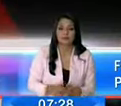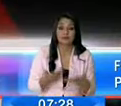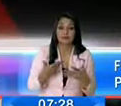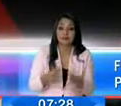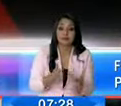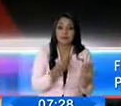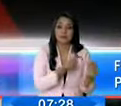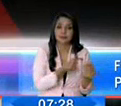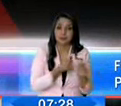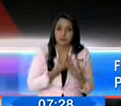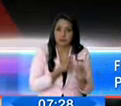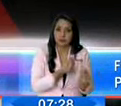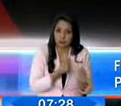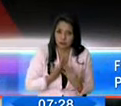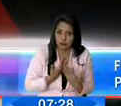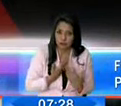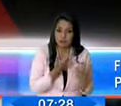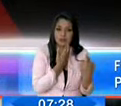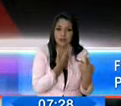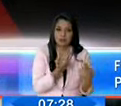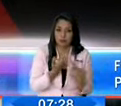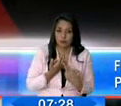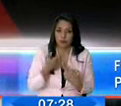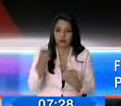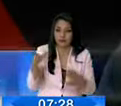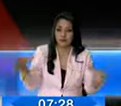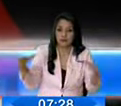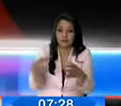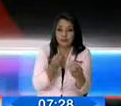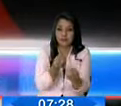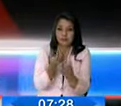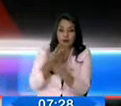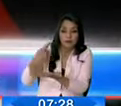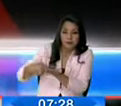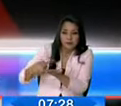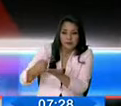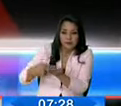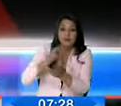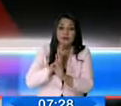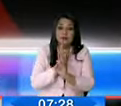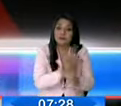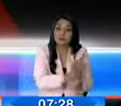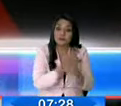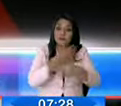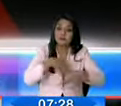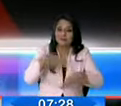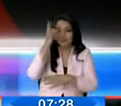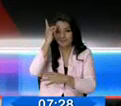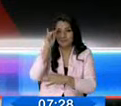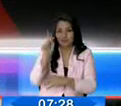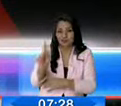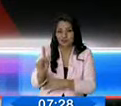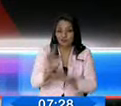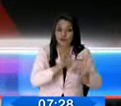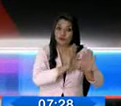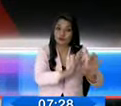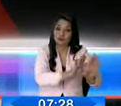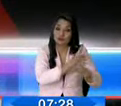recibida la contestación al informe actual por parte de los